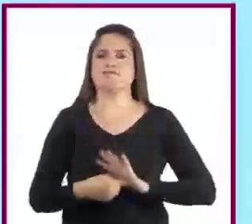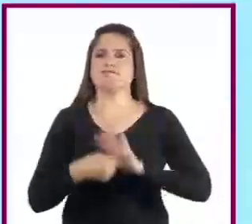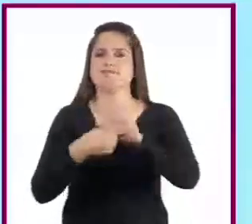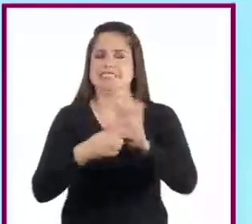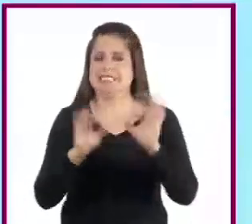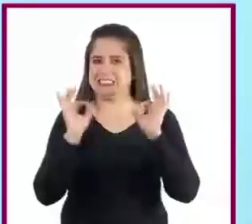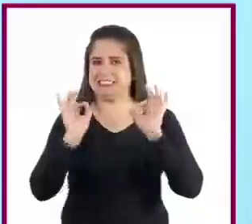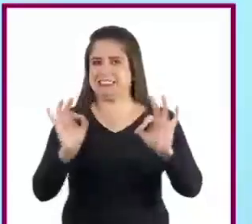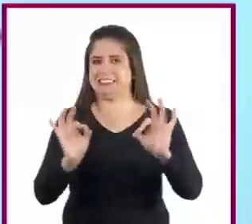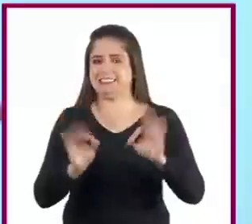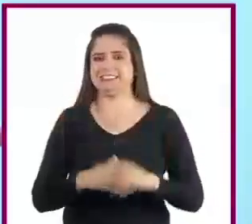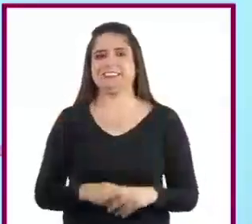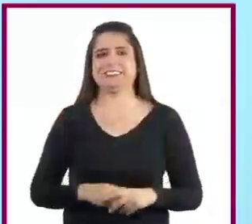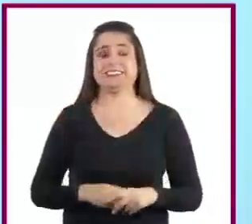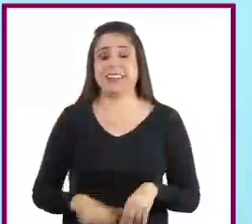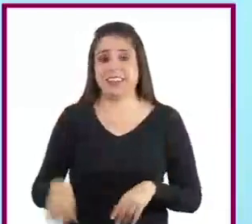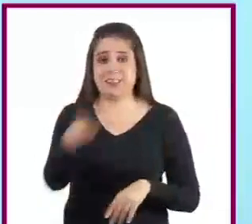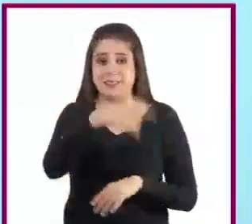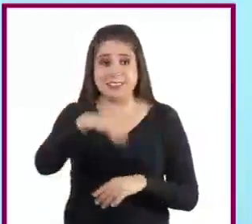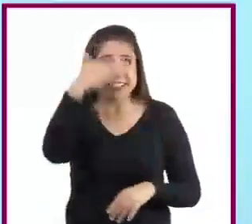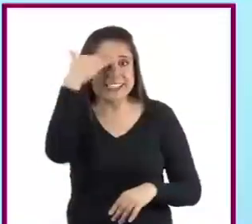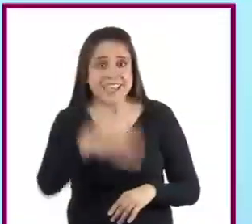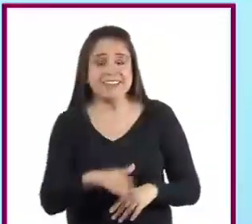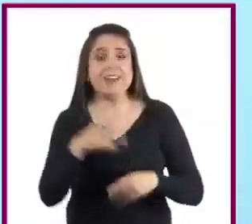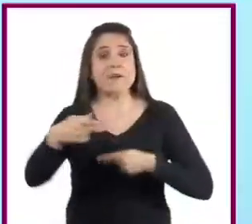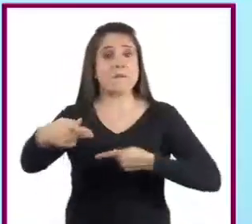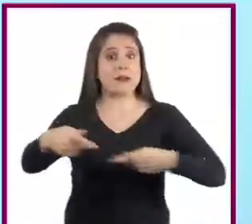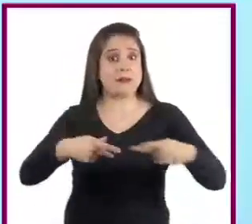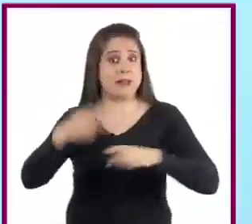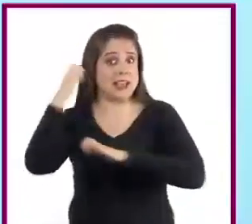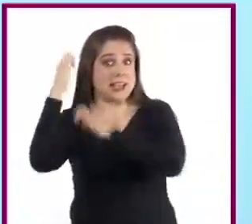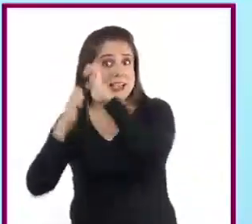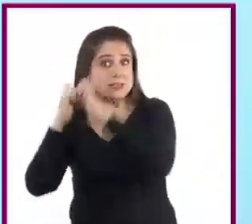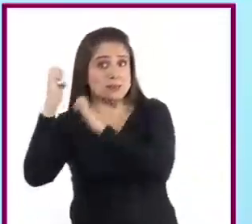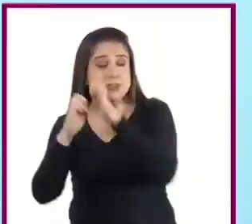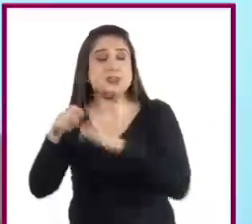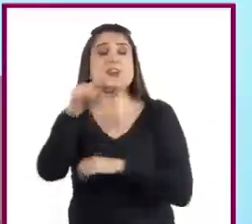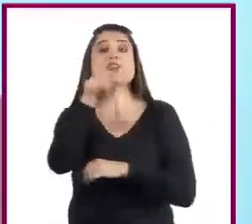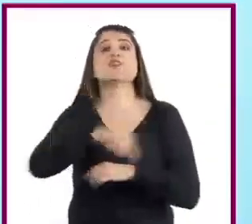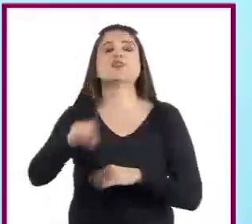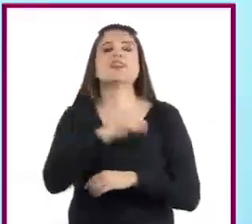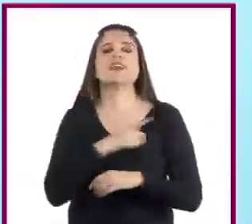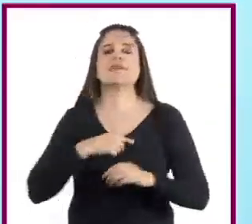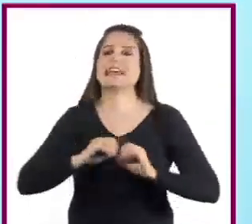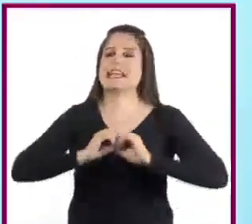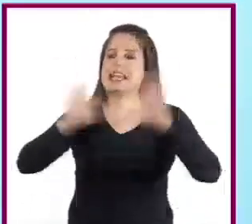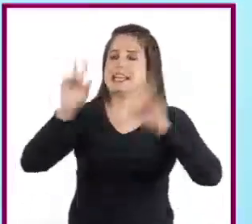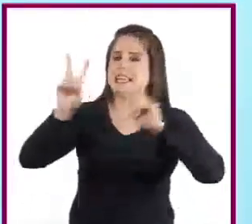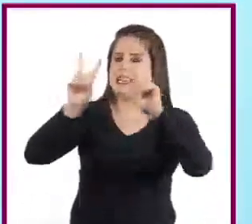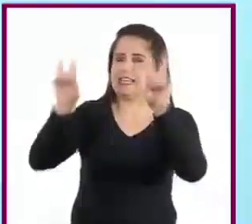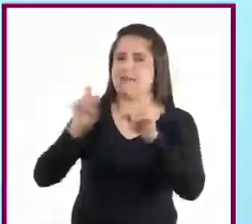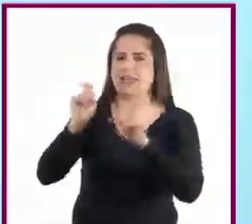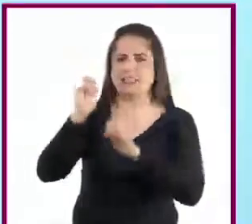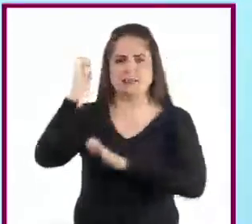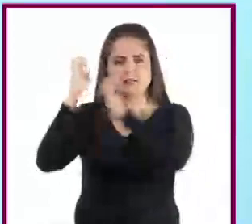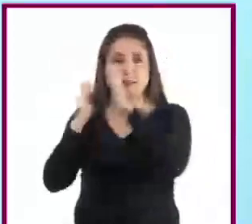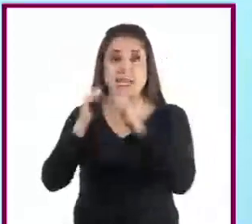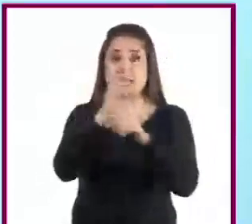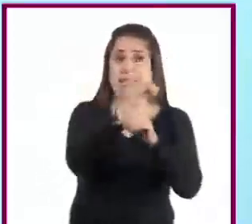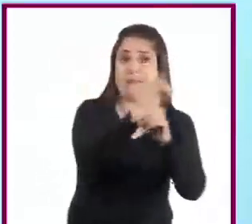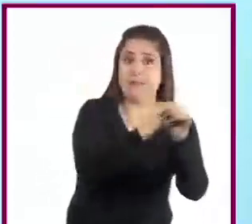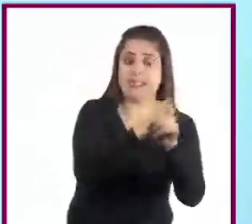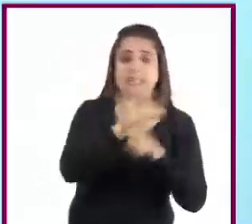efectivamente. Como saben, para preparar una exposición debemos tener claro el tema a exponer,